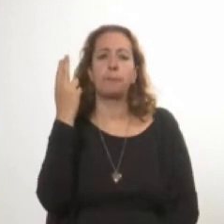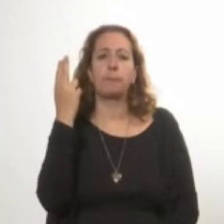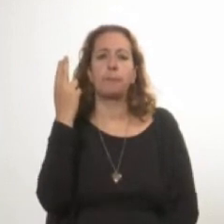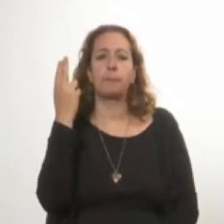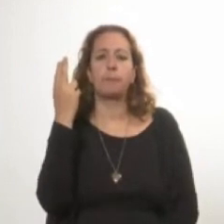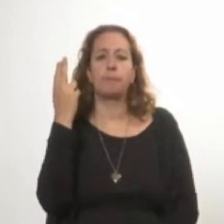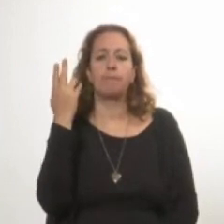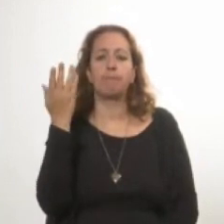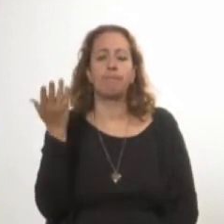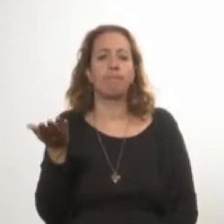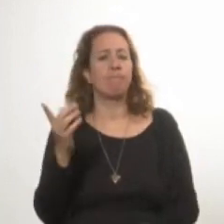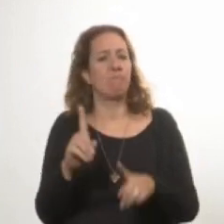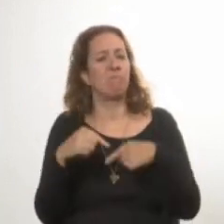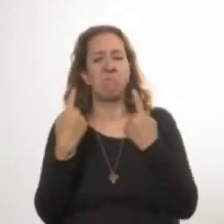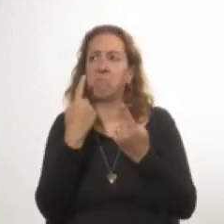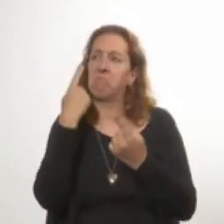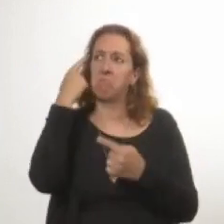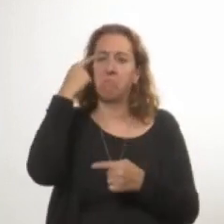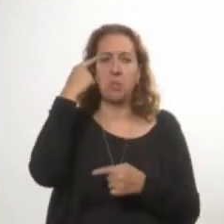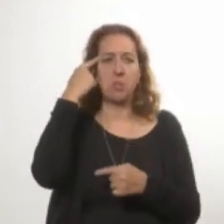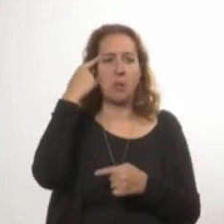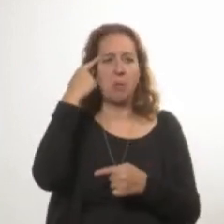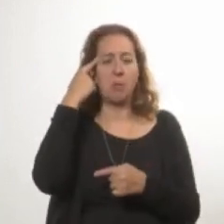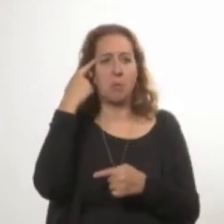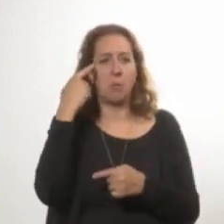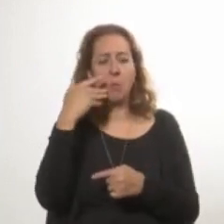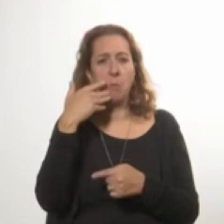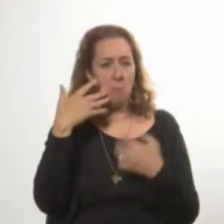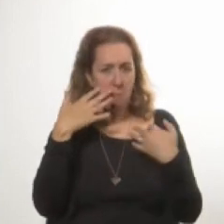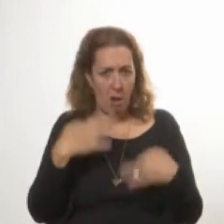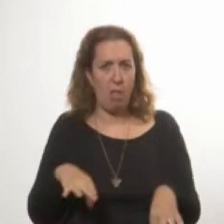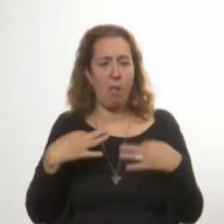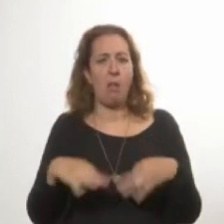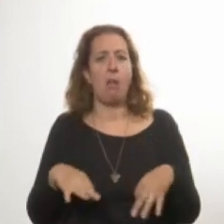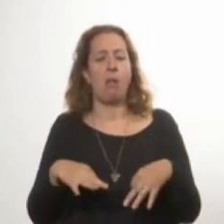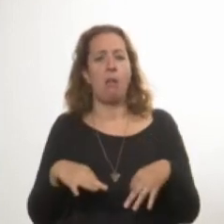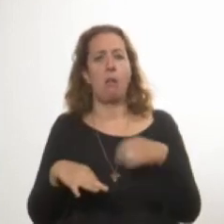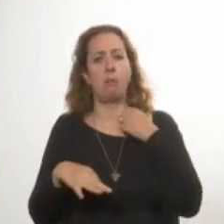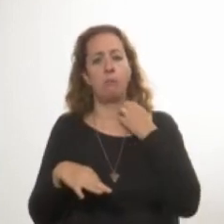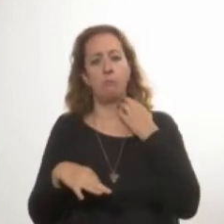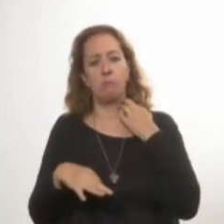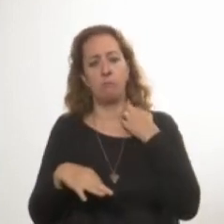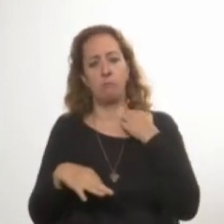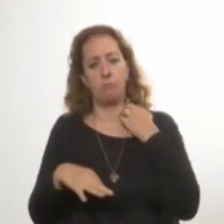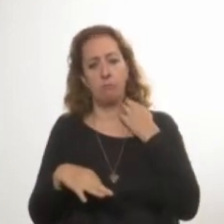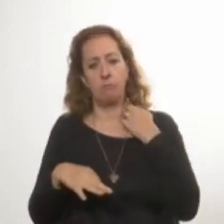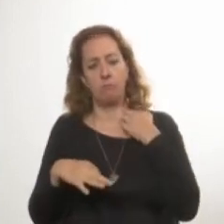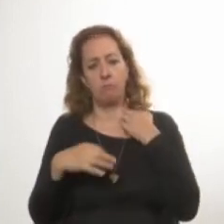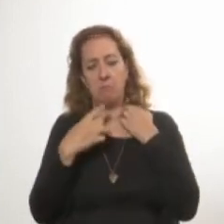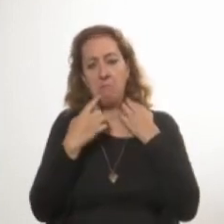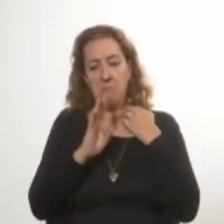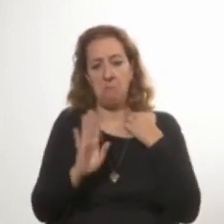que a nosotros nos dan la impresión, lo debemos decir con absoluta sinceridad e igual dosis de